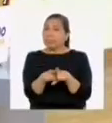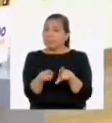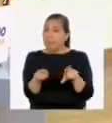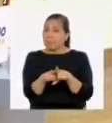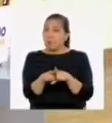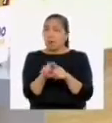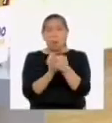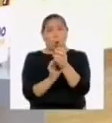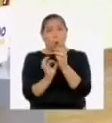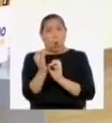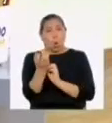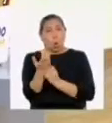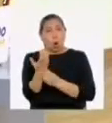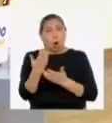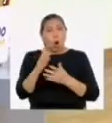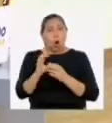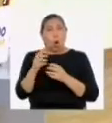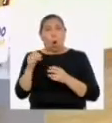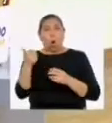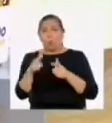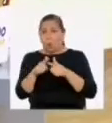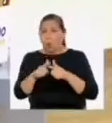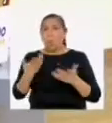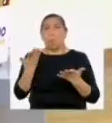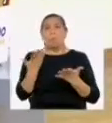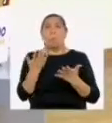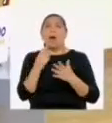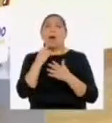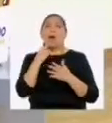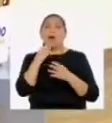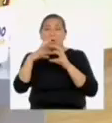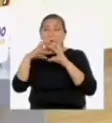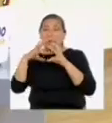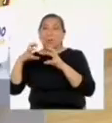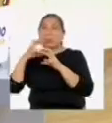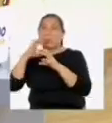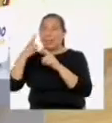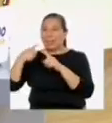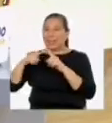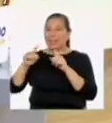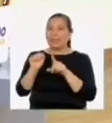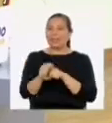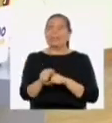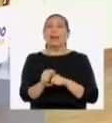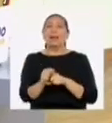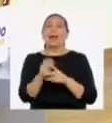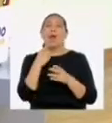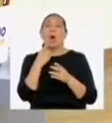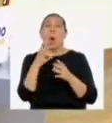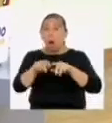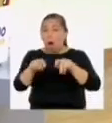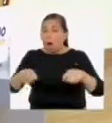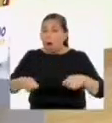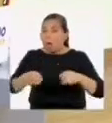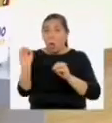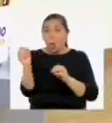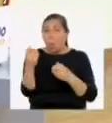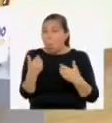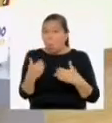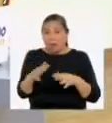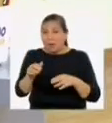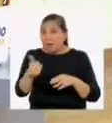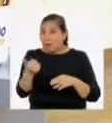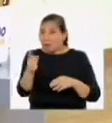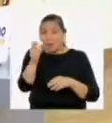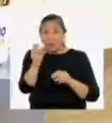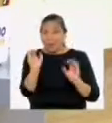También encontraron joyas hechas con elementos de otros lugares, como el espondilus o el lapislázuli. Es decir, joyas que no utilizaba